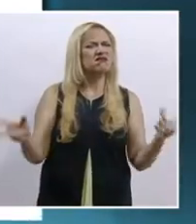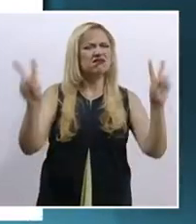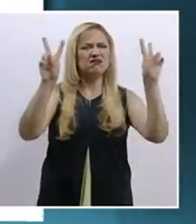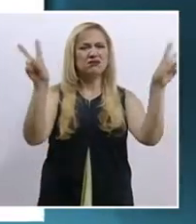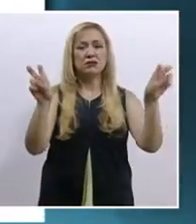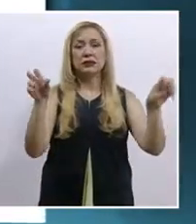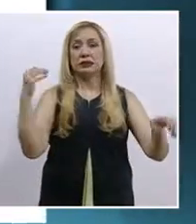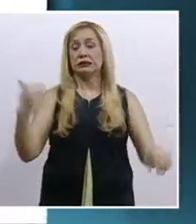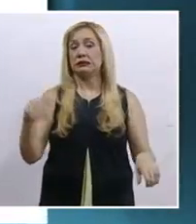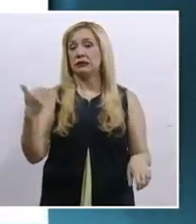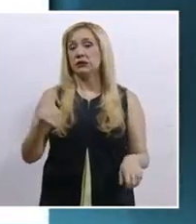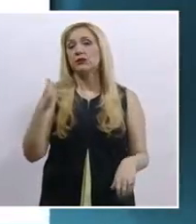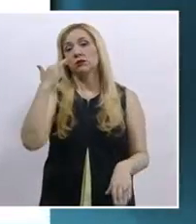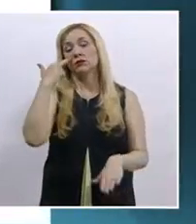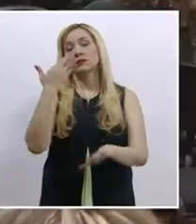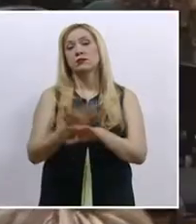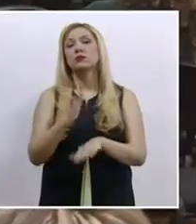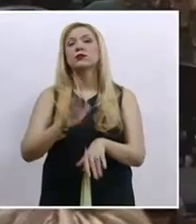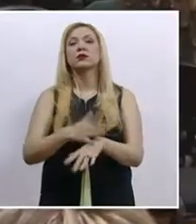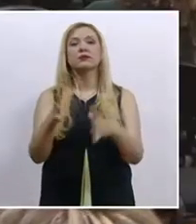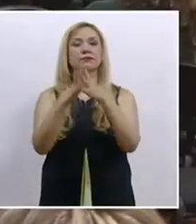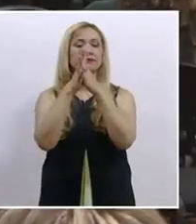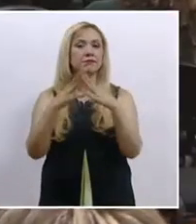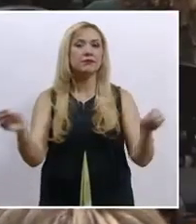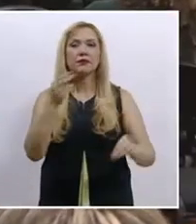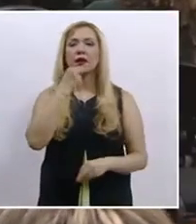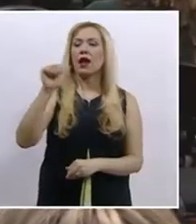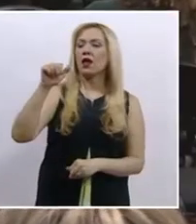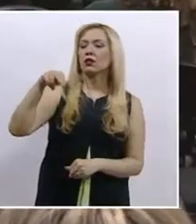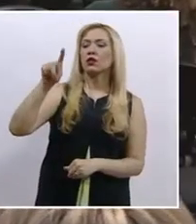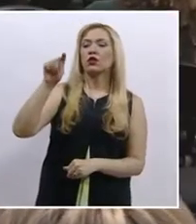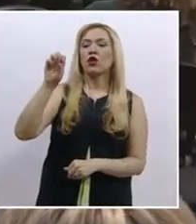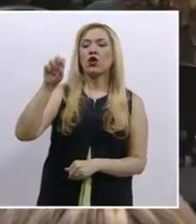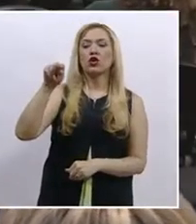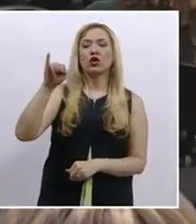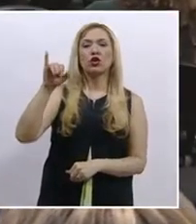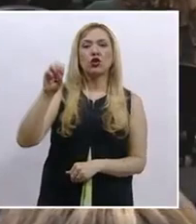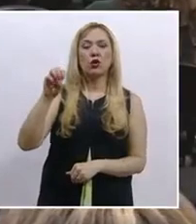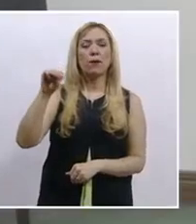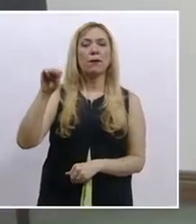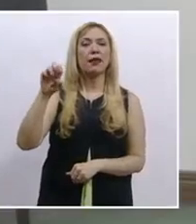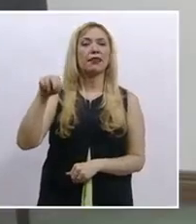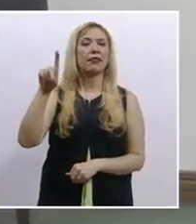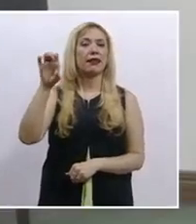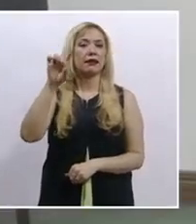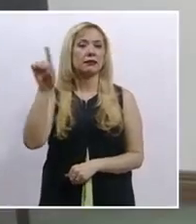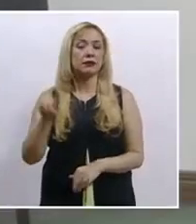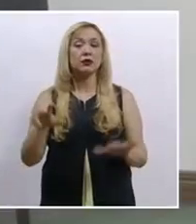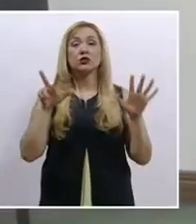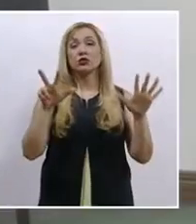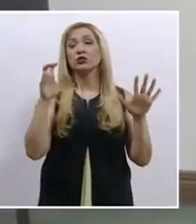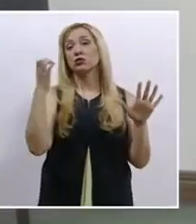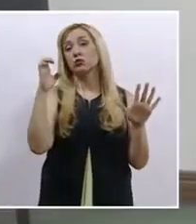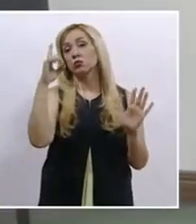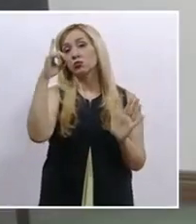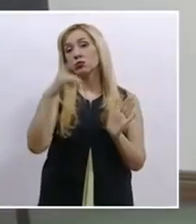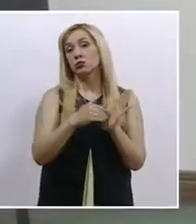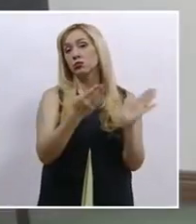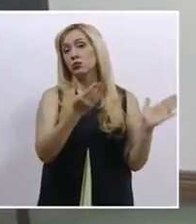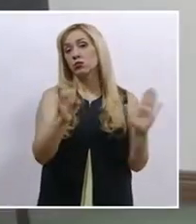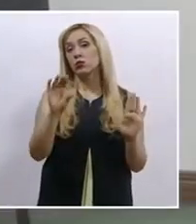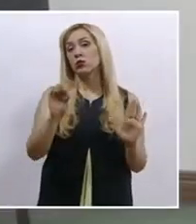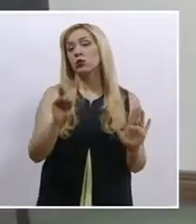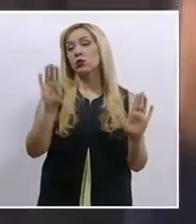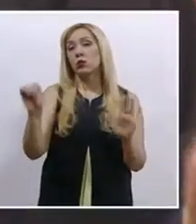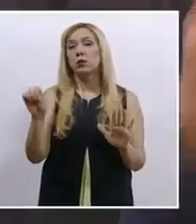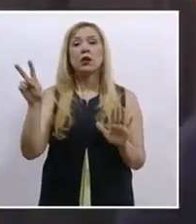su responsabilidad internacional por la desaparición de Antonio González Méndez el 18 de enero de 1999. Él era